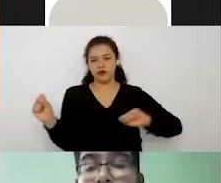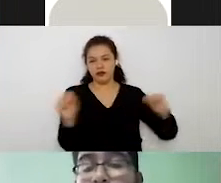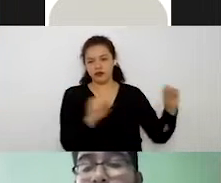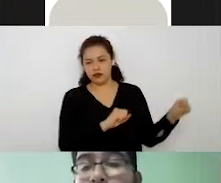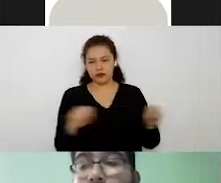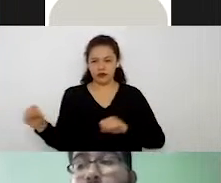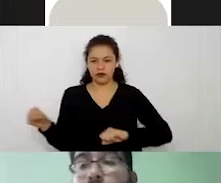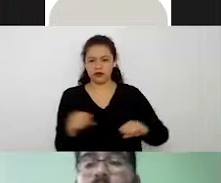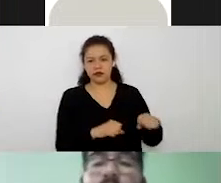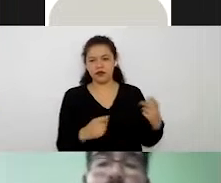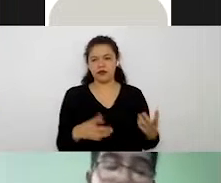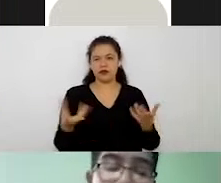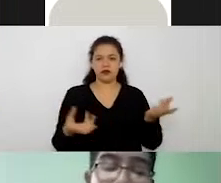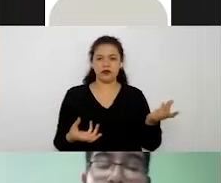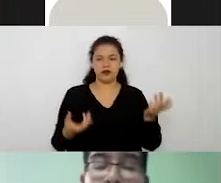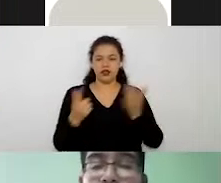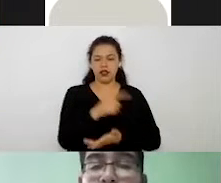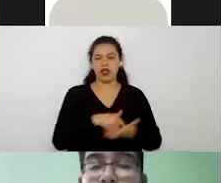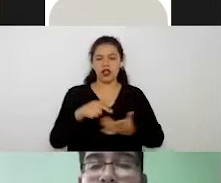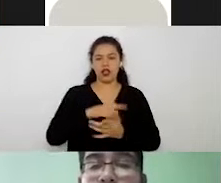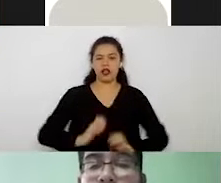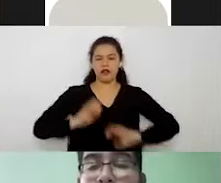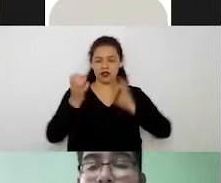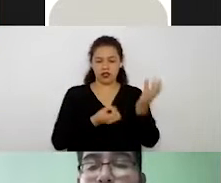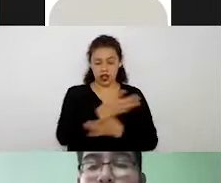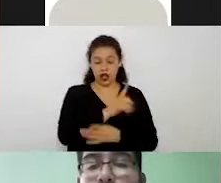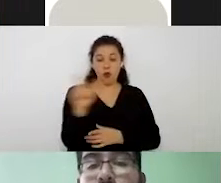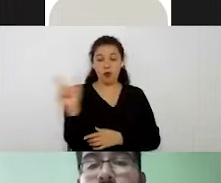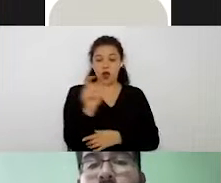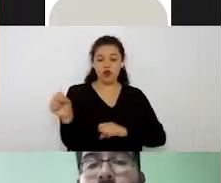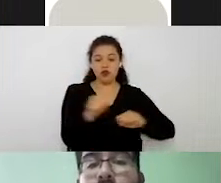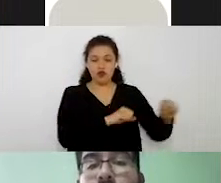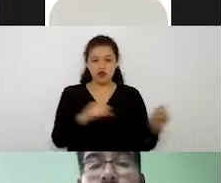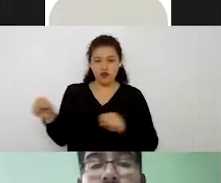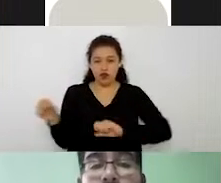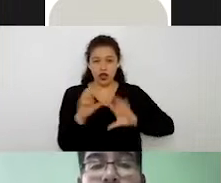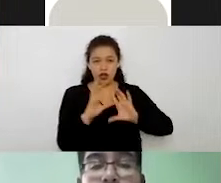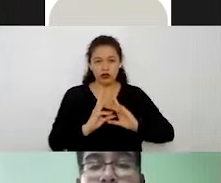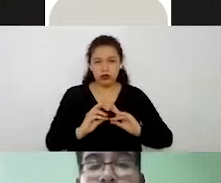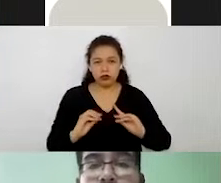se hace la evacuación del inmueble una vez que termine el movimiento sísmico.